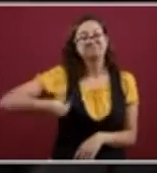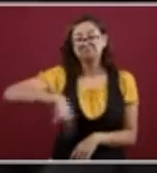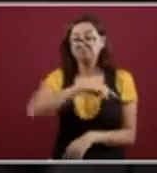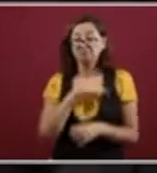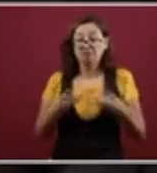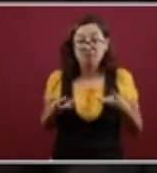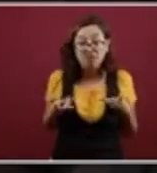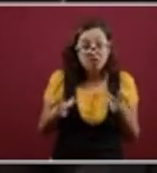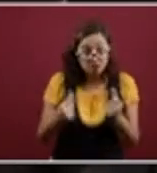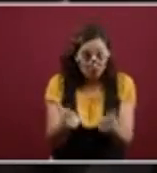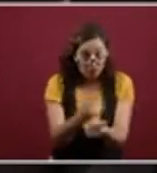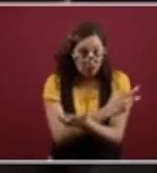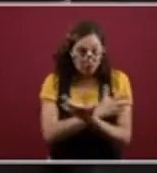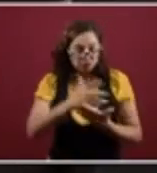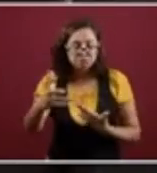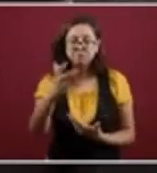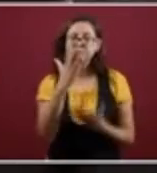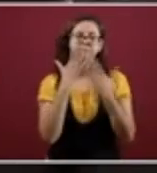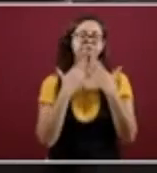gastos,